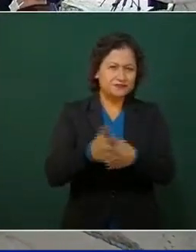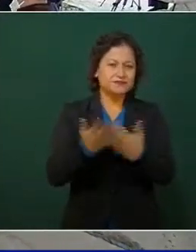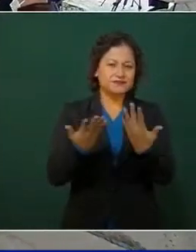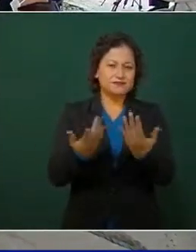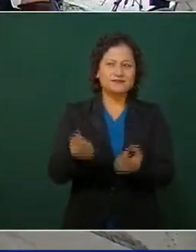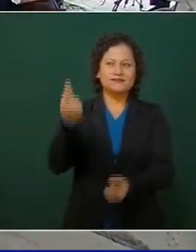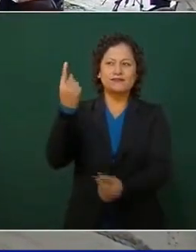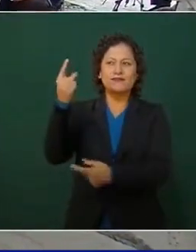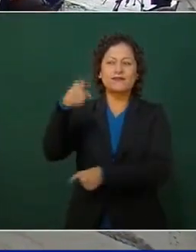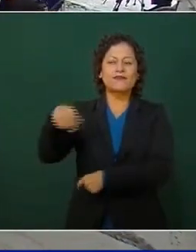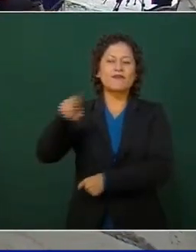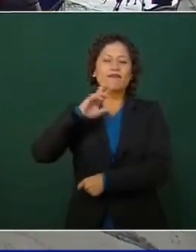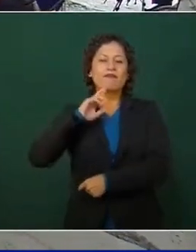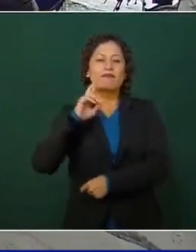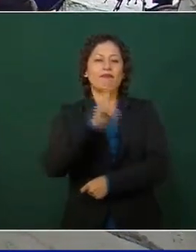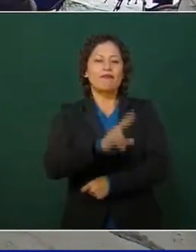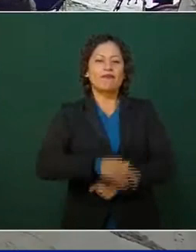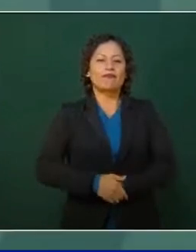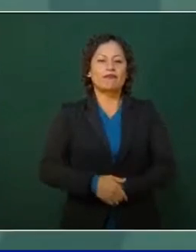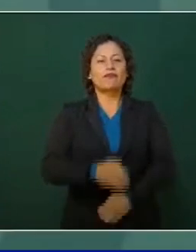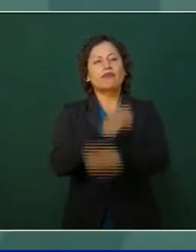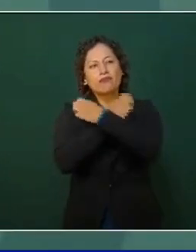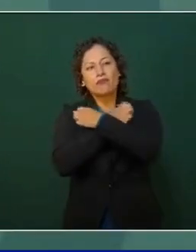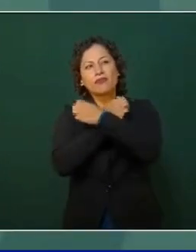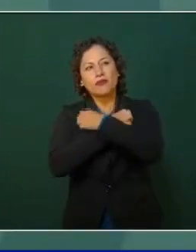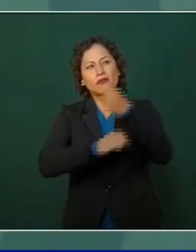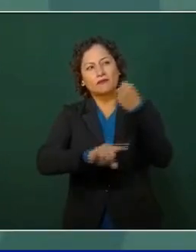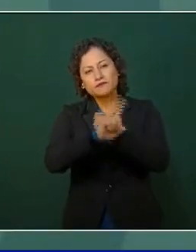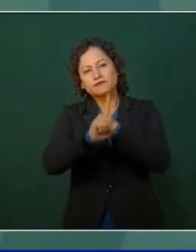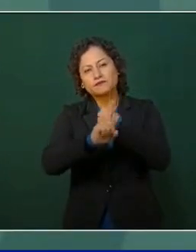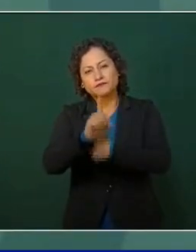contestan, la educación,